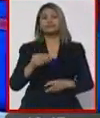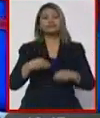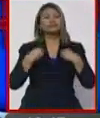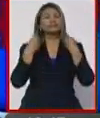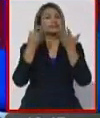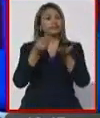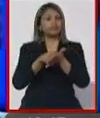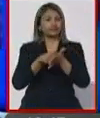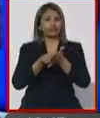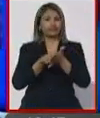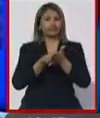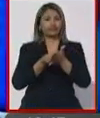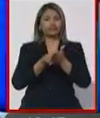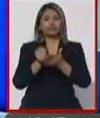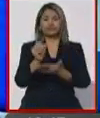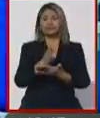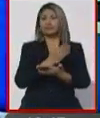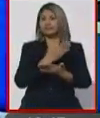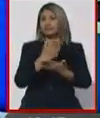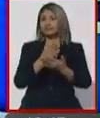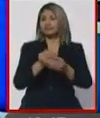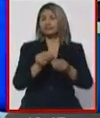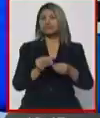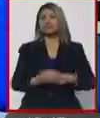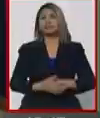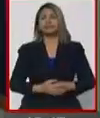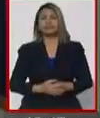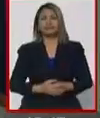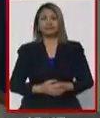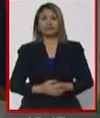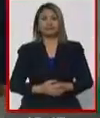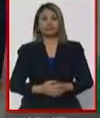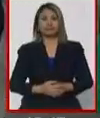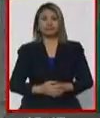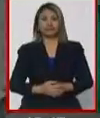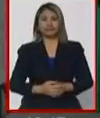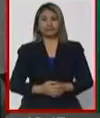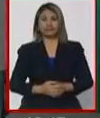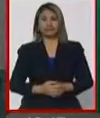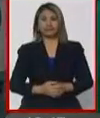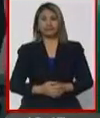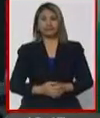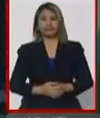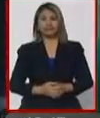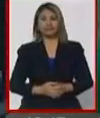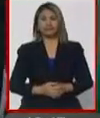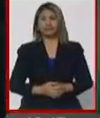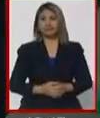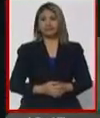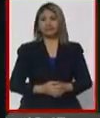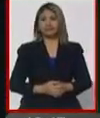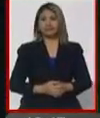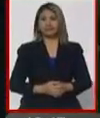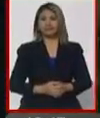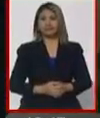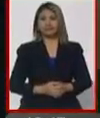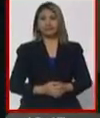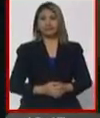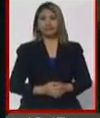destinar recursos económicos de su concierto para este centro médico. El amor es una magia,